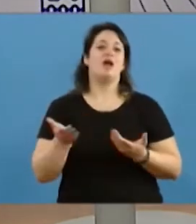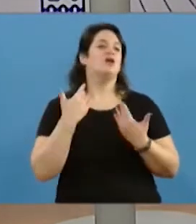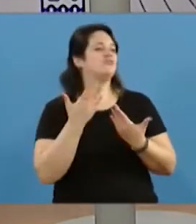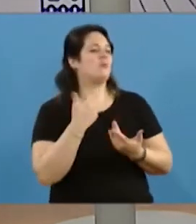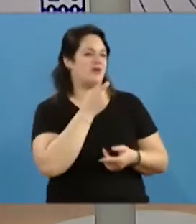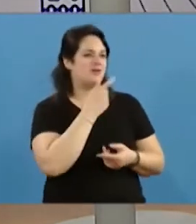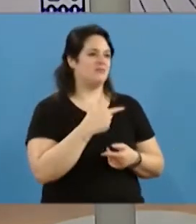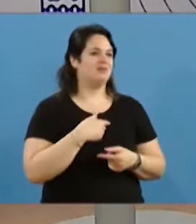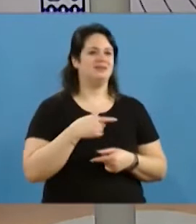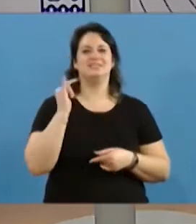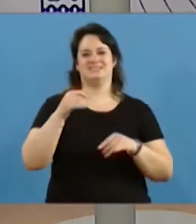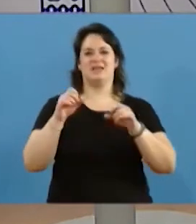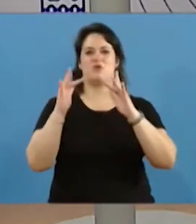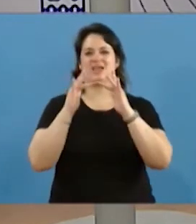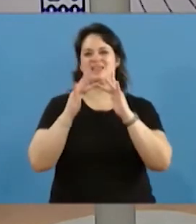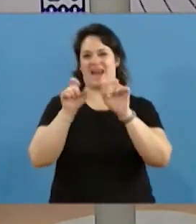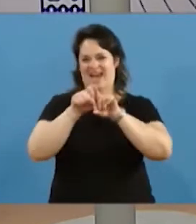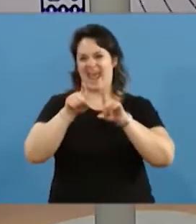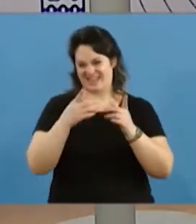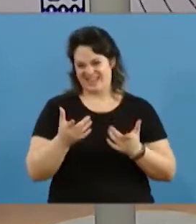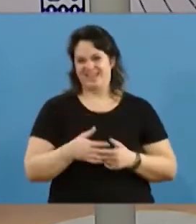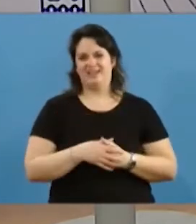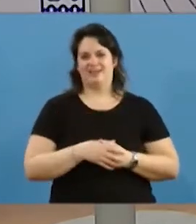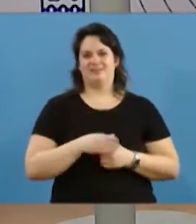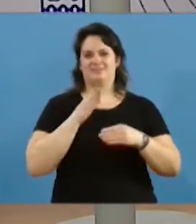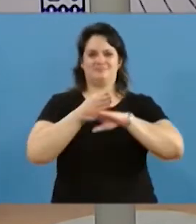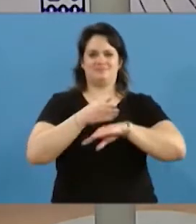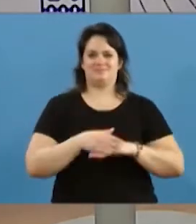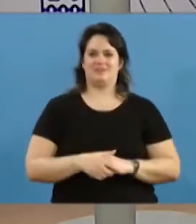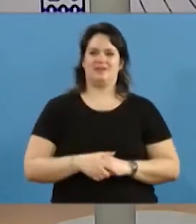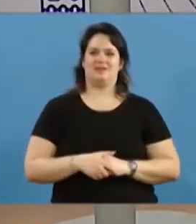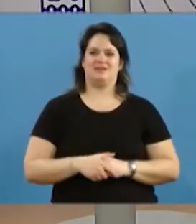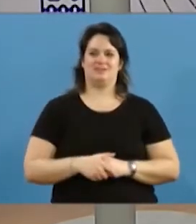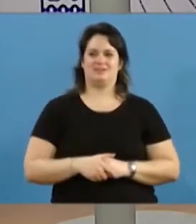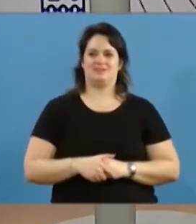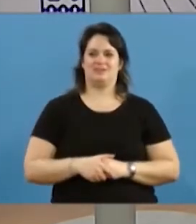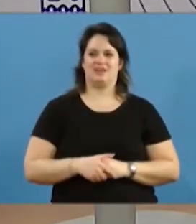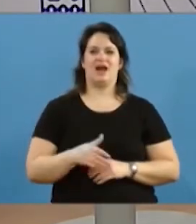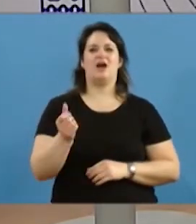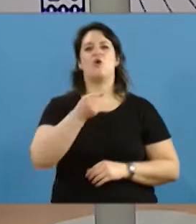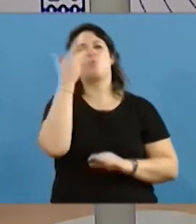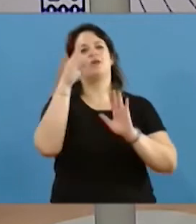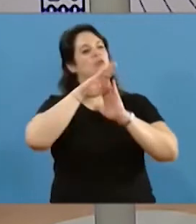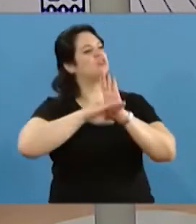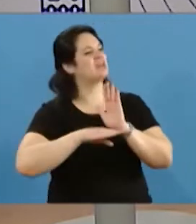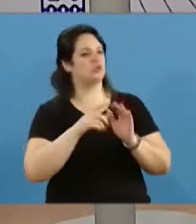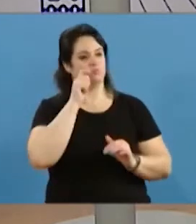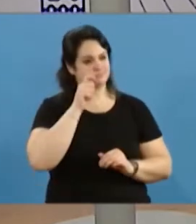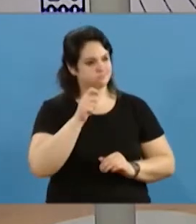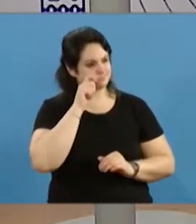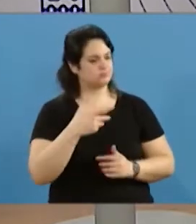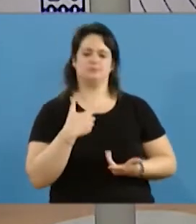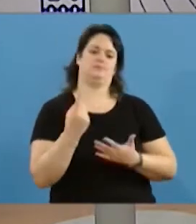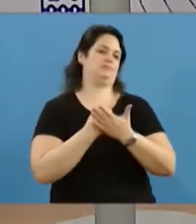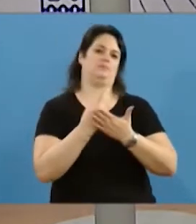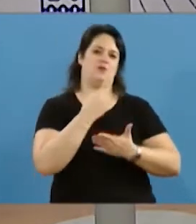estar en Wikipedia, señor. Exactamente. Yo busqué así rápido. ¿Cuántos textos hay en el mundo? Y no, Google no me lo supo decir. Pero